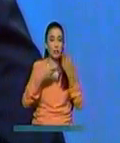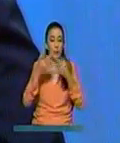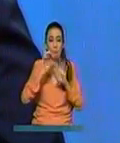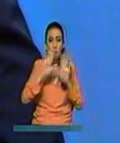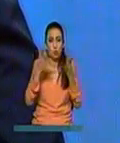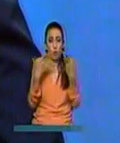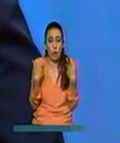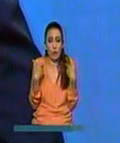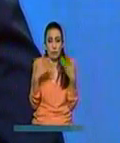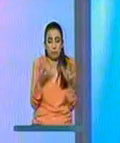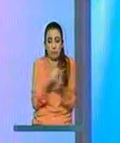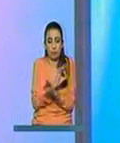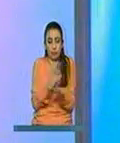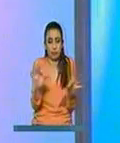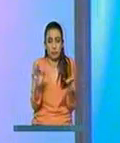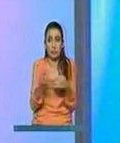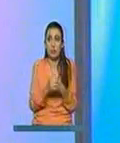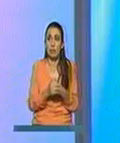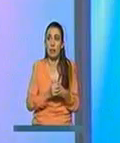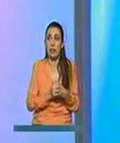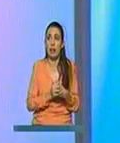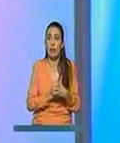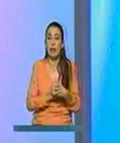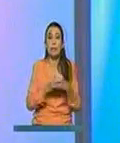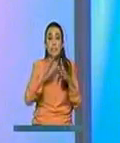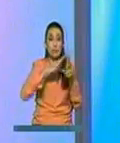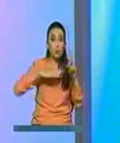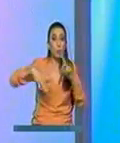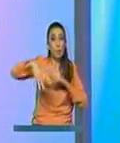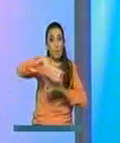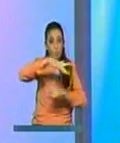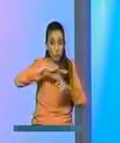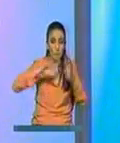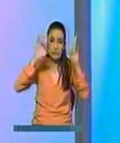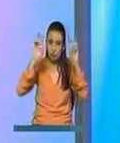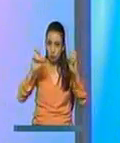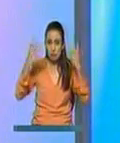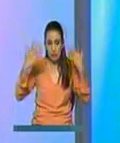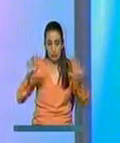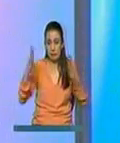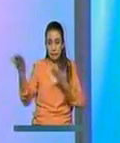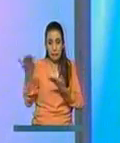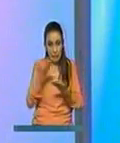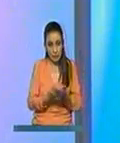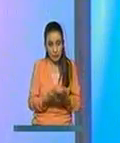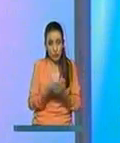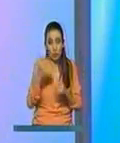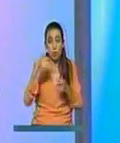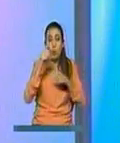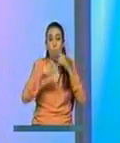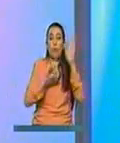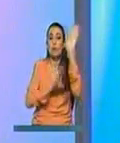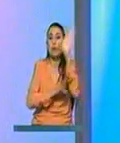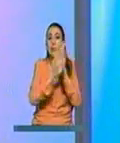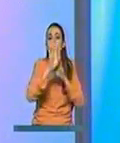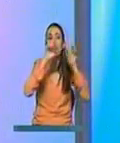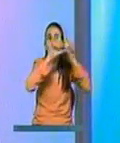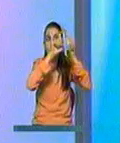artesanales. Claro, y ese es un poco el contexto de lo que se ha vivido hasta el momento en cuanto al desarrollo de la